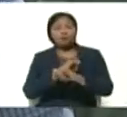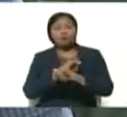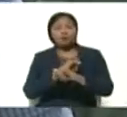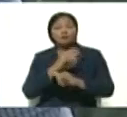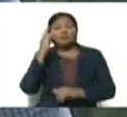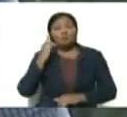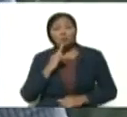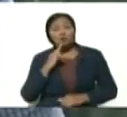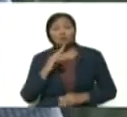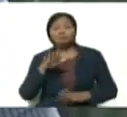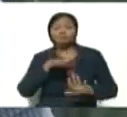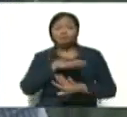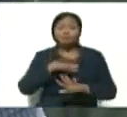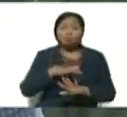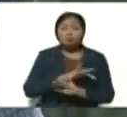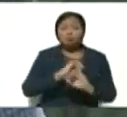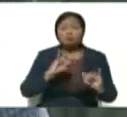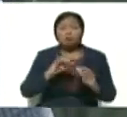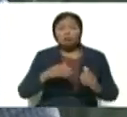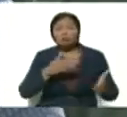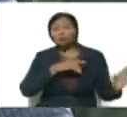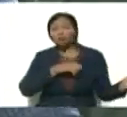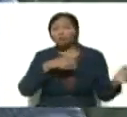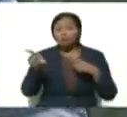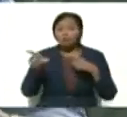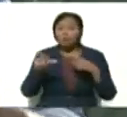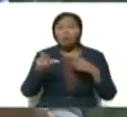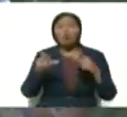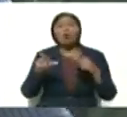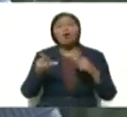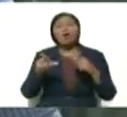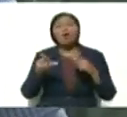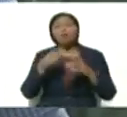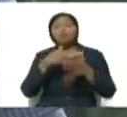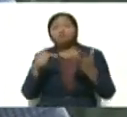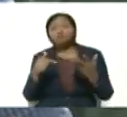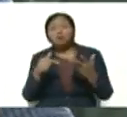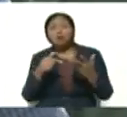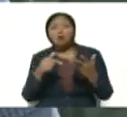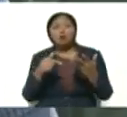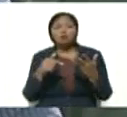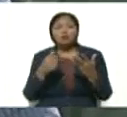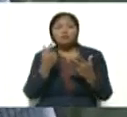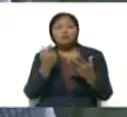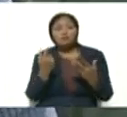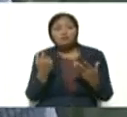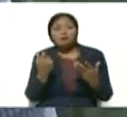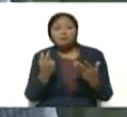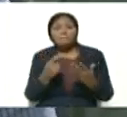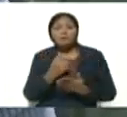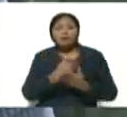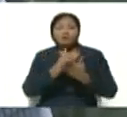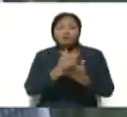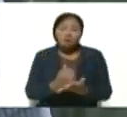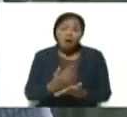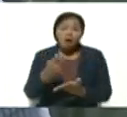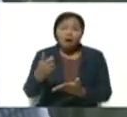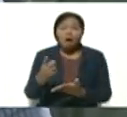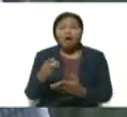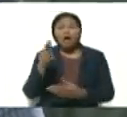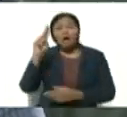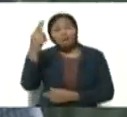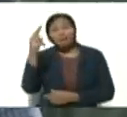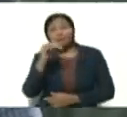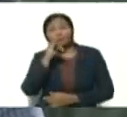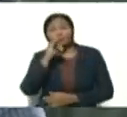Bolívar, donde se acaba de llevar a cabo el envío de insumos a Haití. Esta información